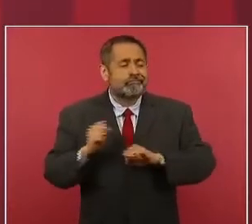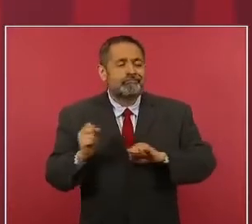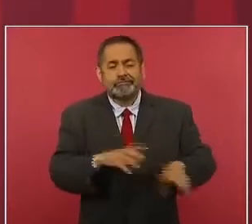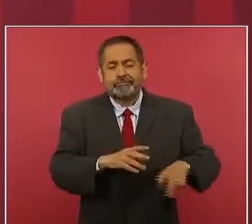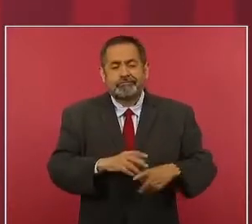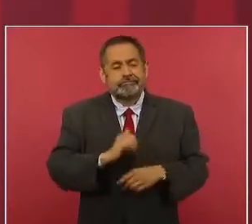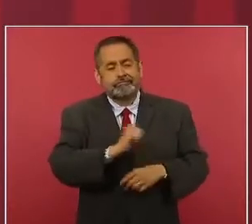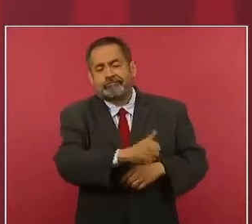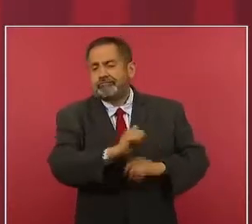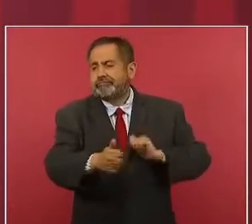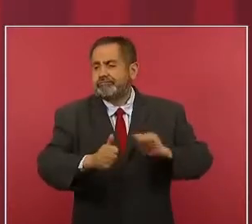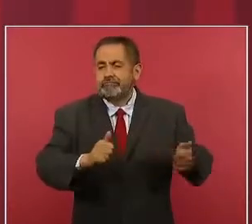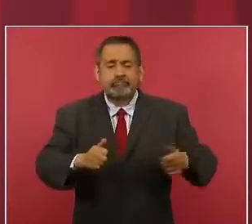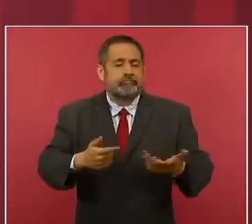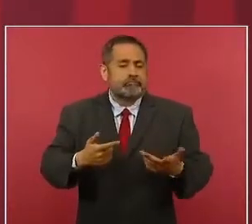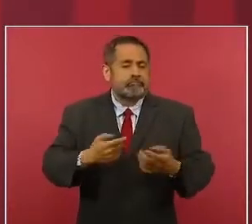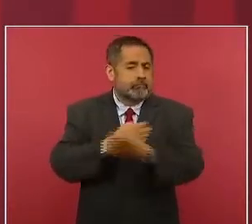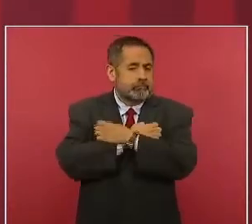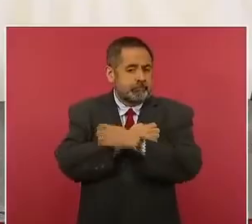y la educación pública.